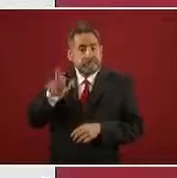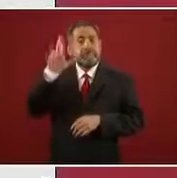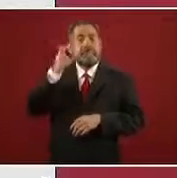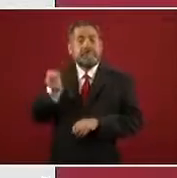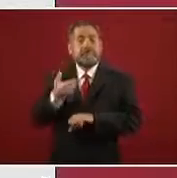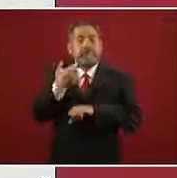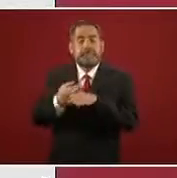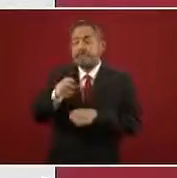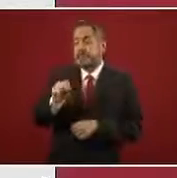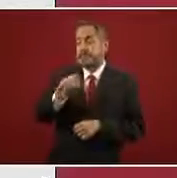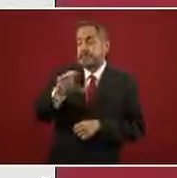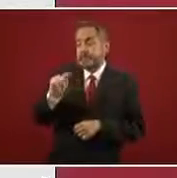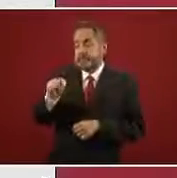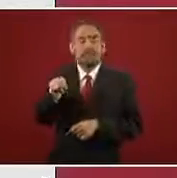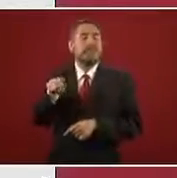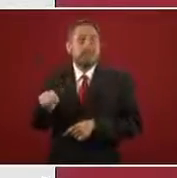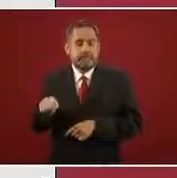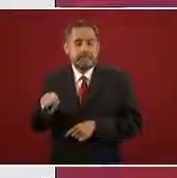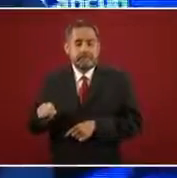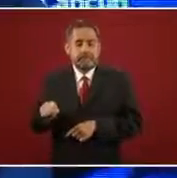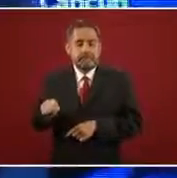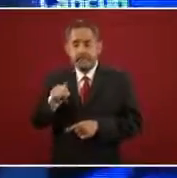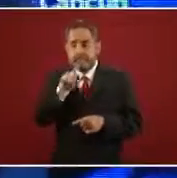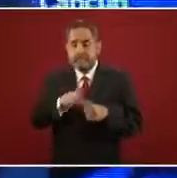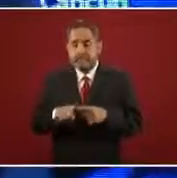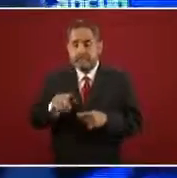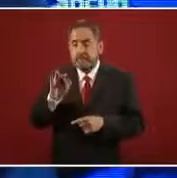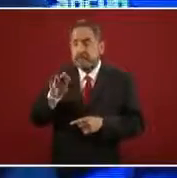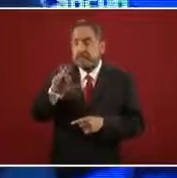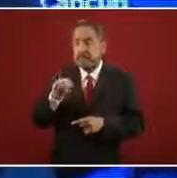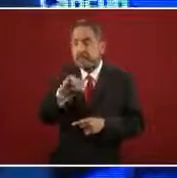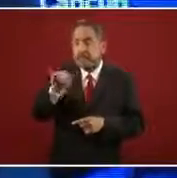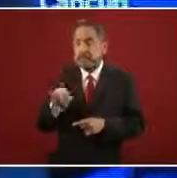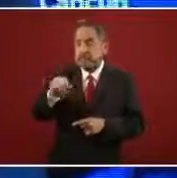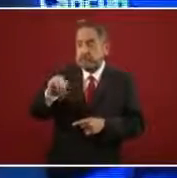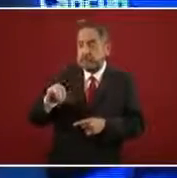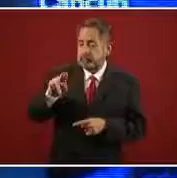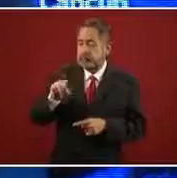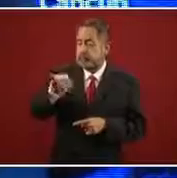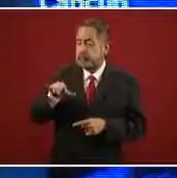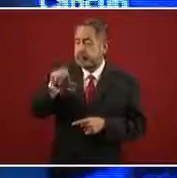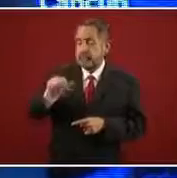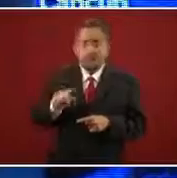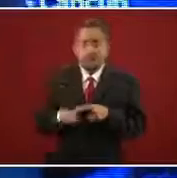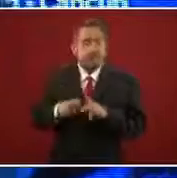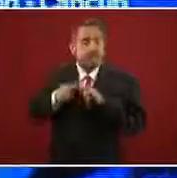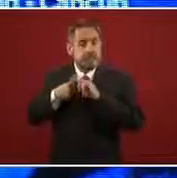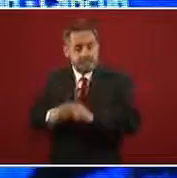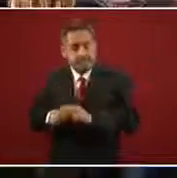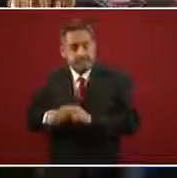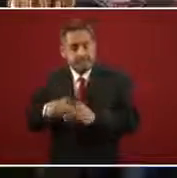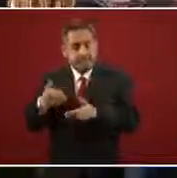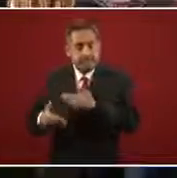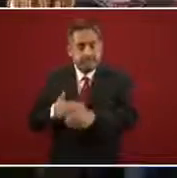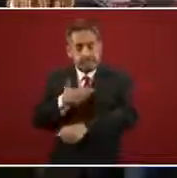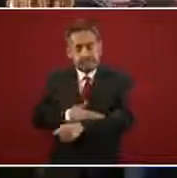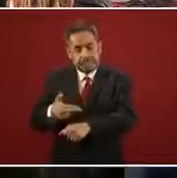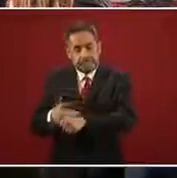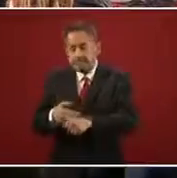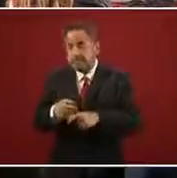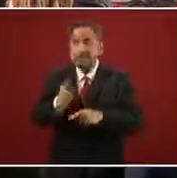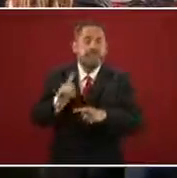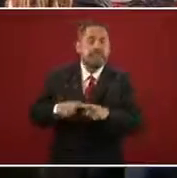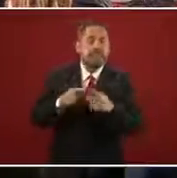Comunicación el general Francisco J. Mújica. Se comenzó en ese entonces y lo